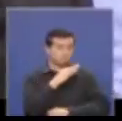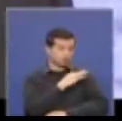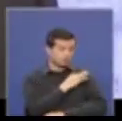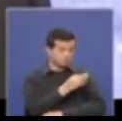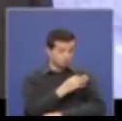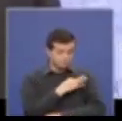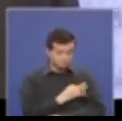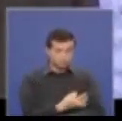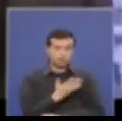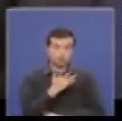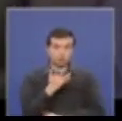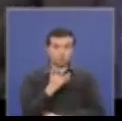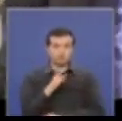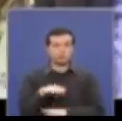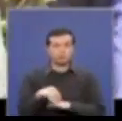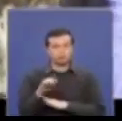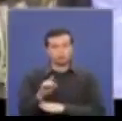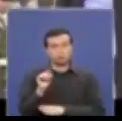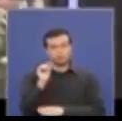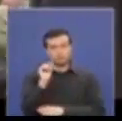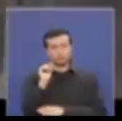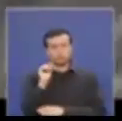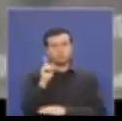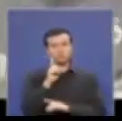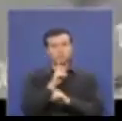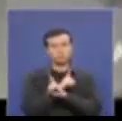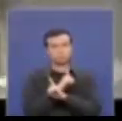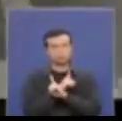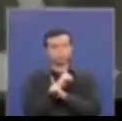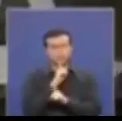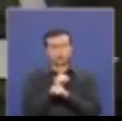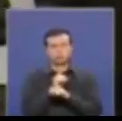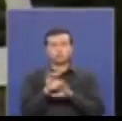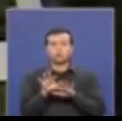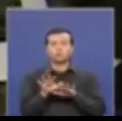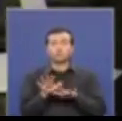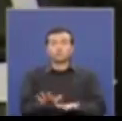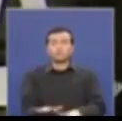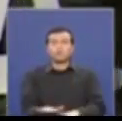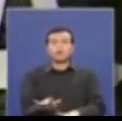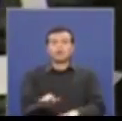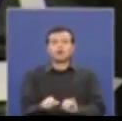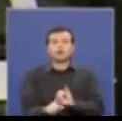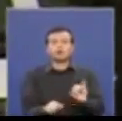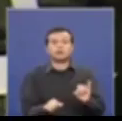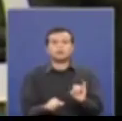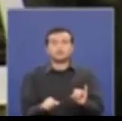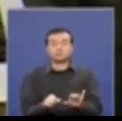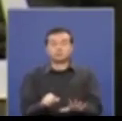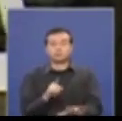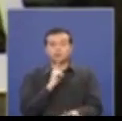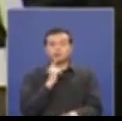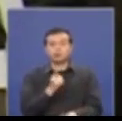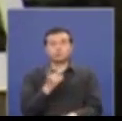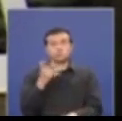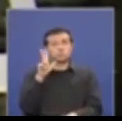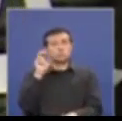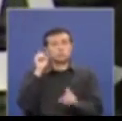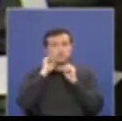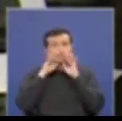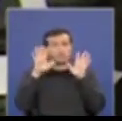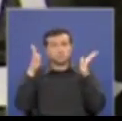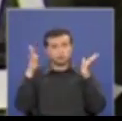sacar, ¿no? Y lo dejaron con una pequeña discapacidad en su pierna izquierda. Pero todo fue un show, no existió el